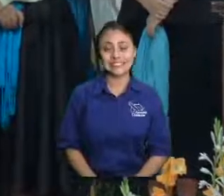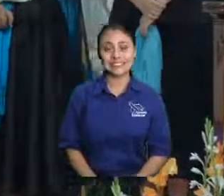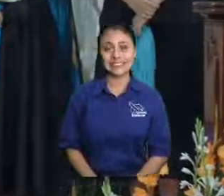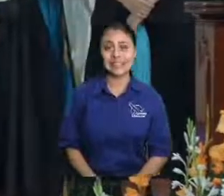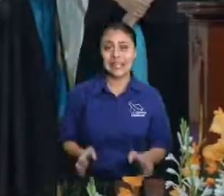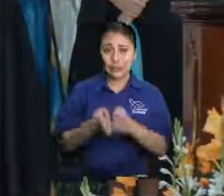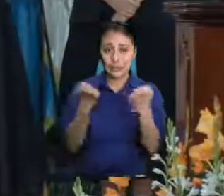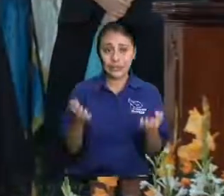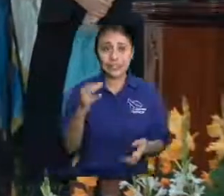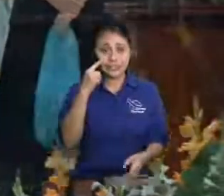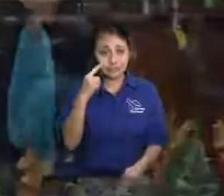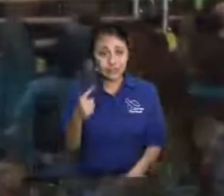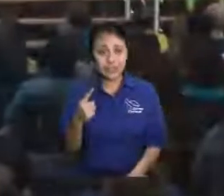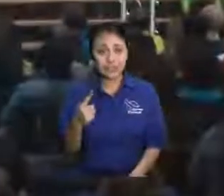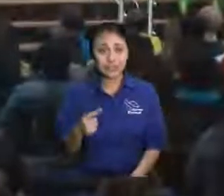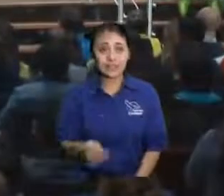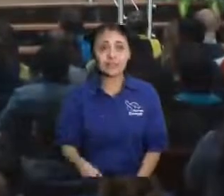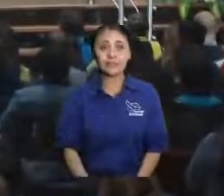Entonces, míreme,